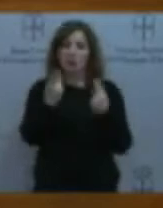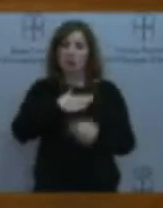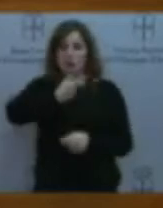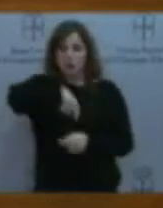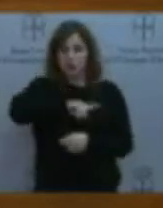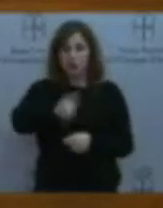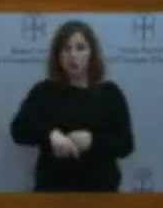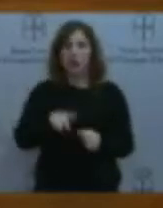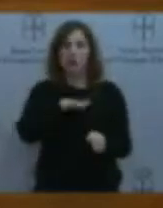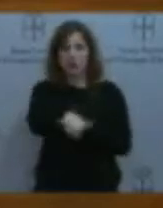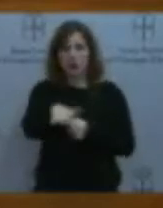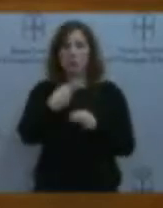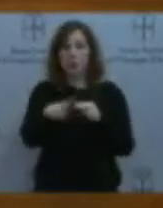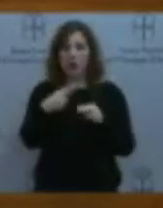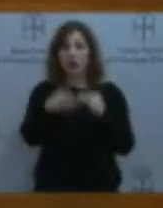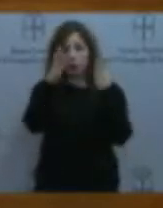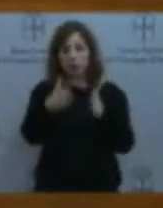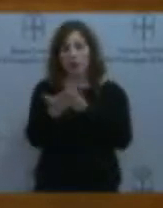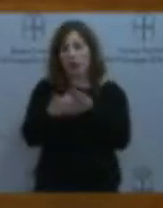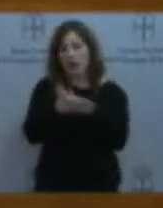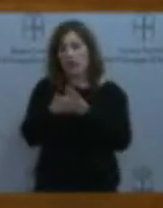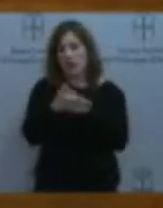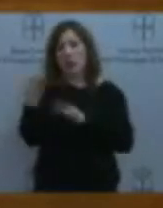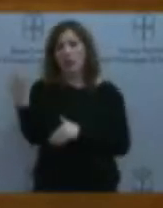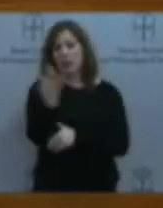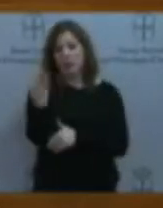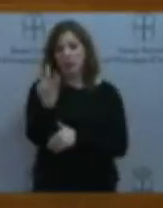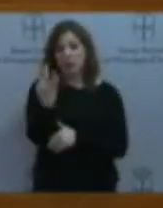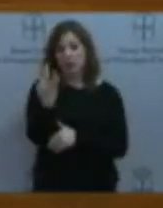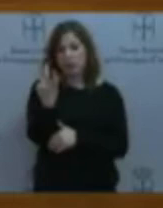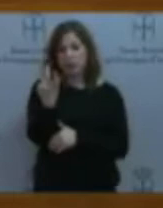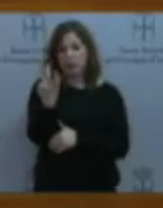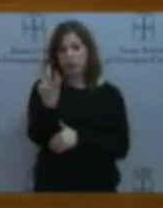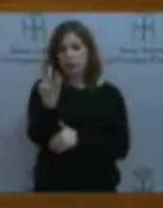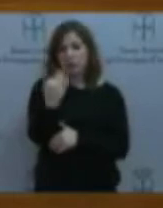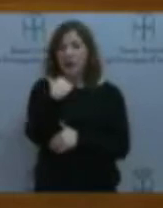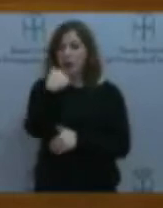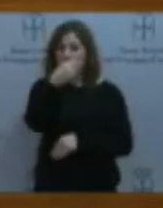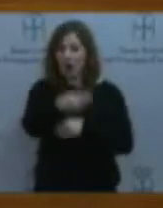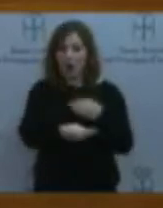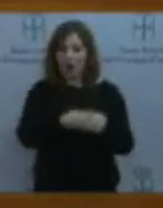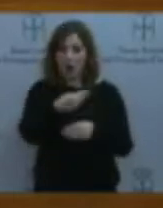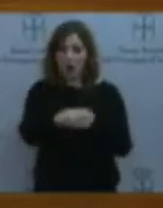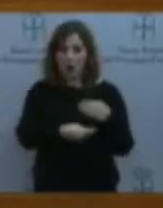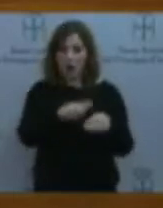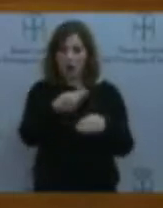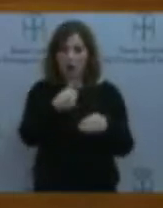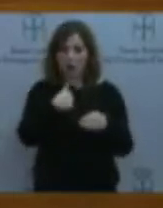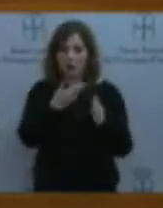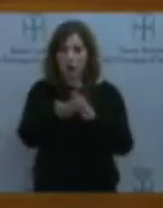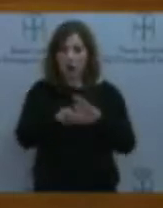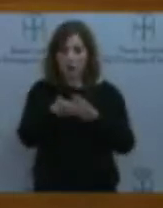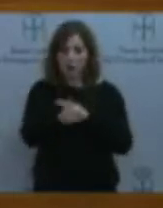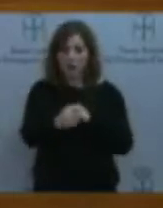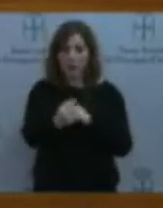en estas políticas a las que usted se refería, tenemos que hacer algo a lo que ya Me refería y pedía el